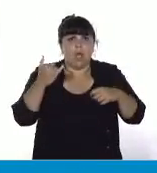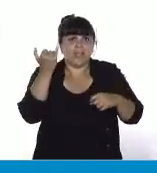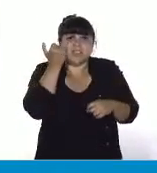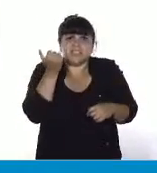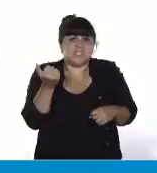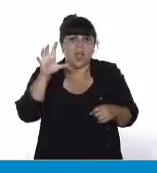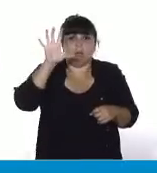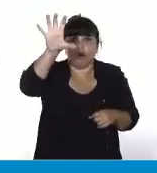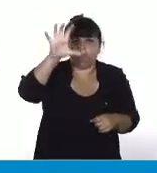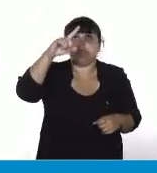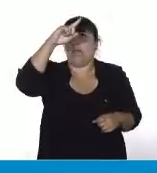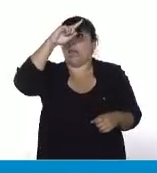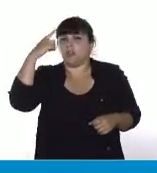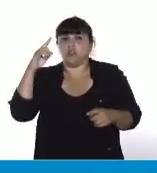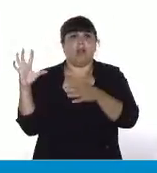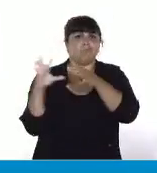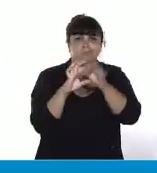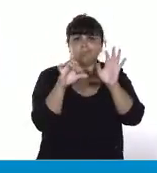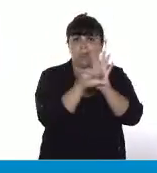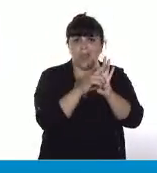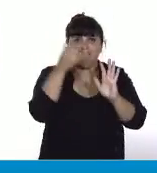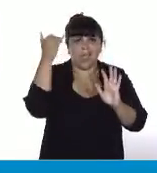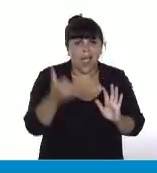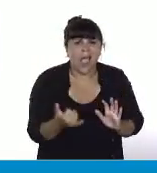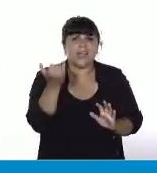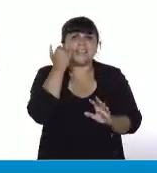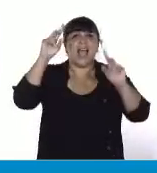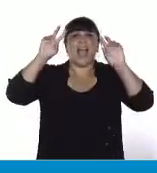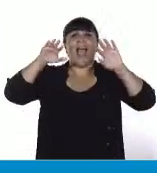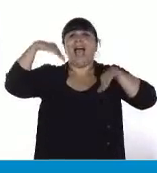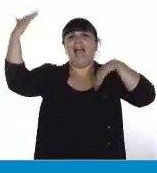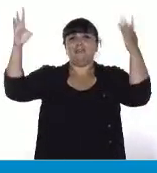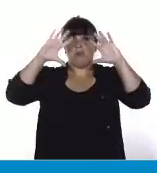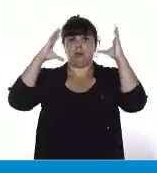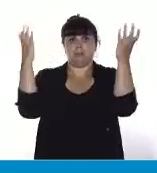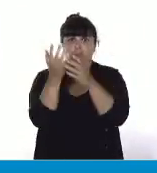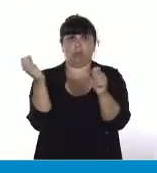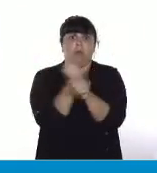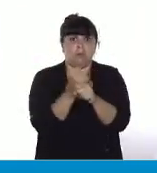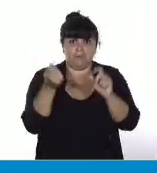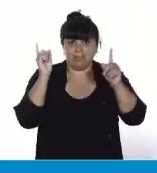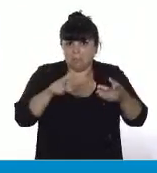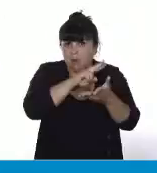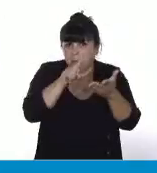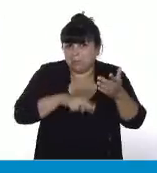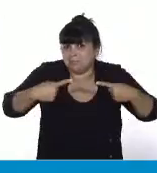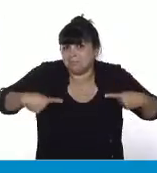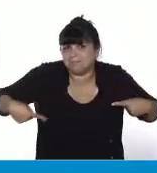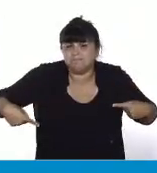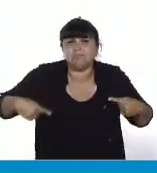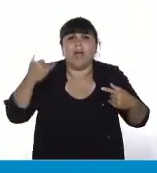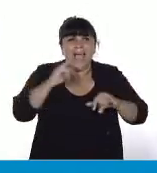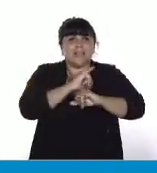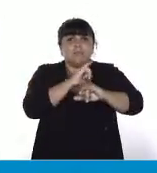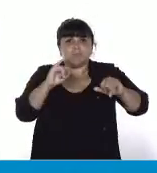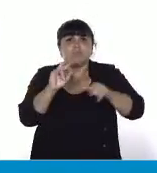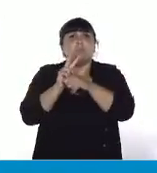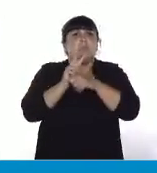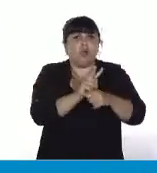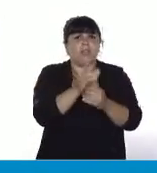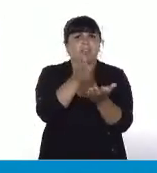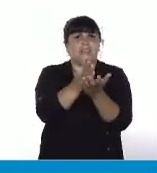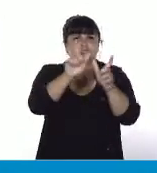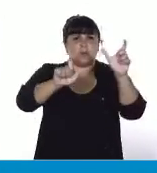provincial, nacional, tenemos tratados internacionales con jerarquía constitucional que protegen y promueven los derechos de las personas